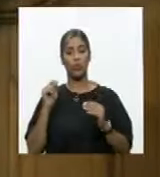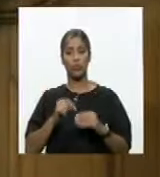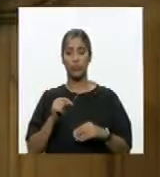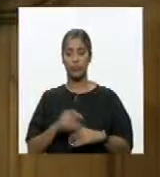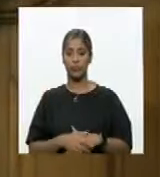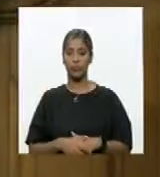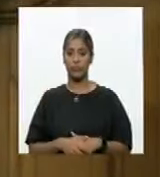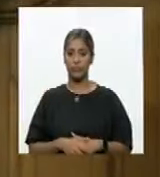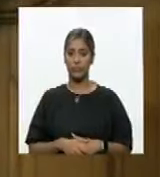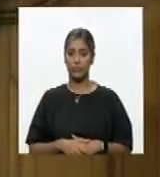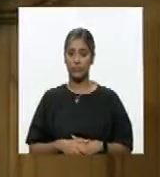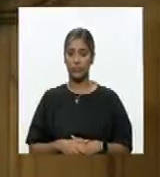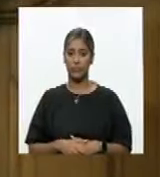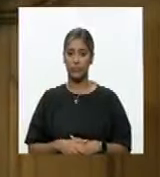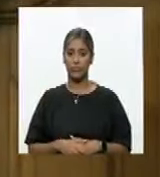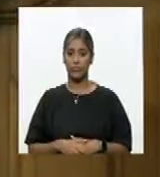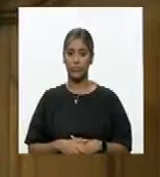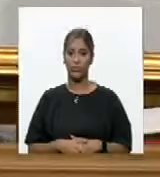ciudadano presidente.